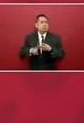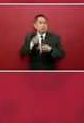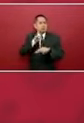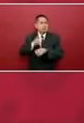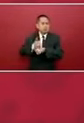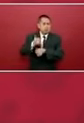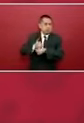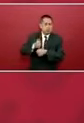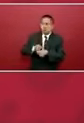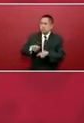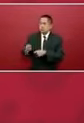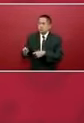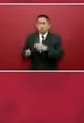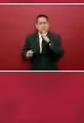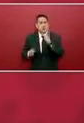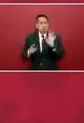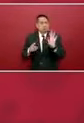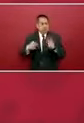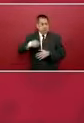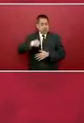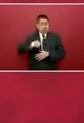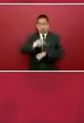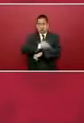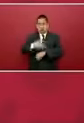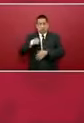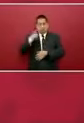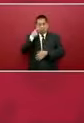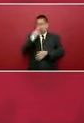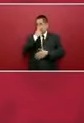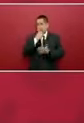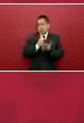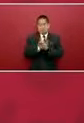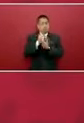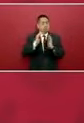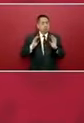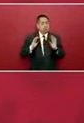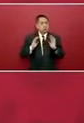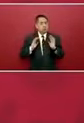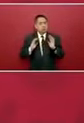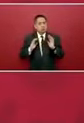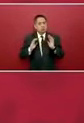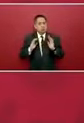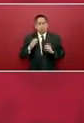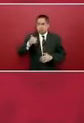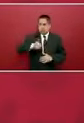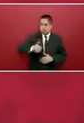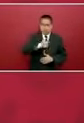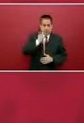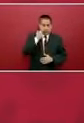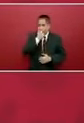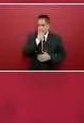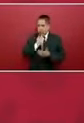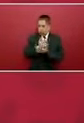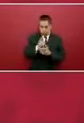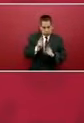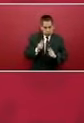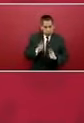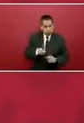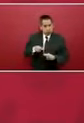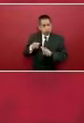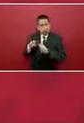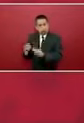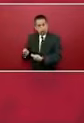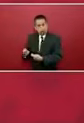abuelita, pues es decisión de cada familia. Es entregar los recursos